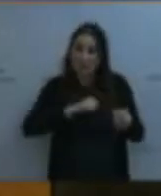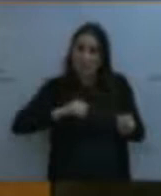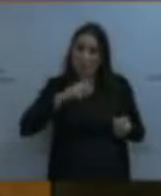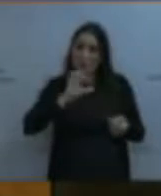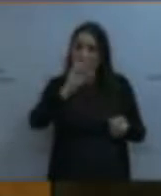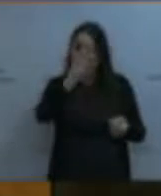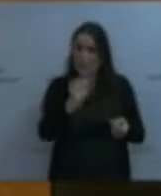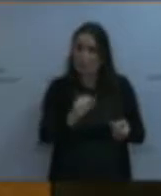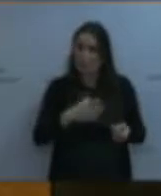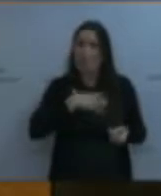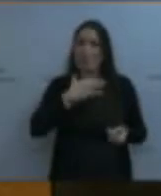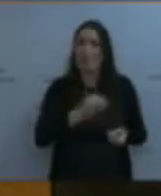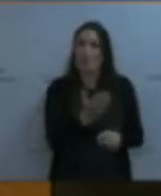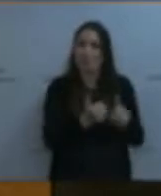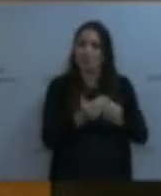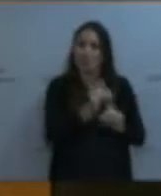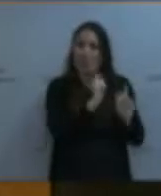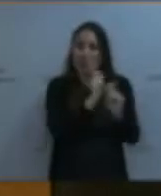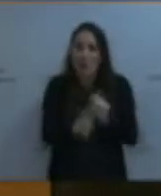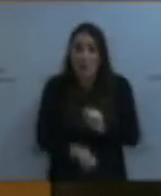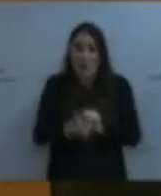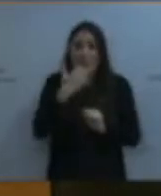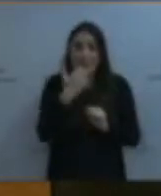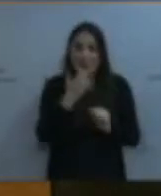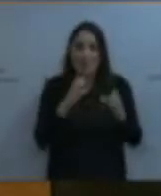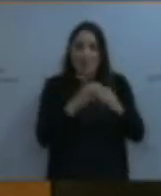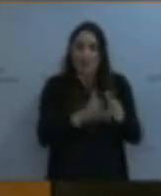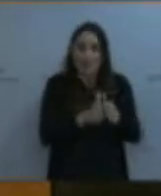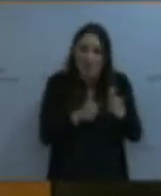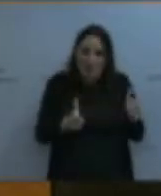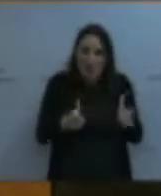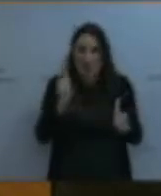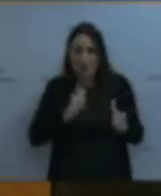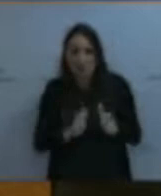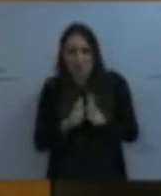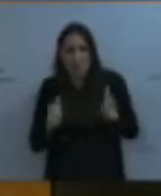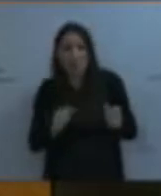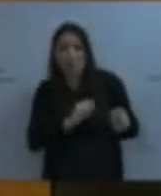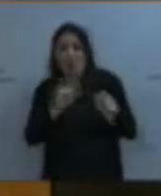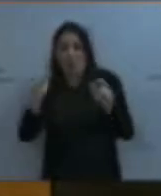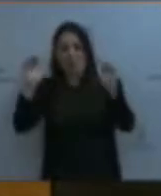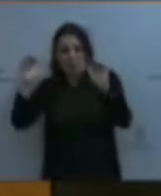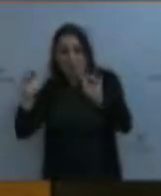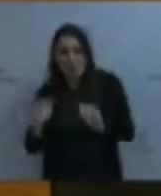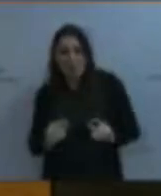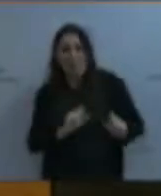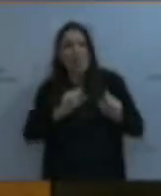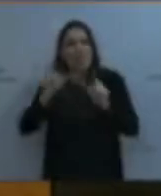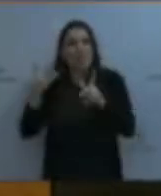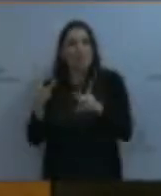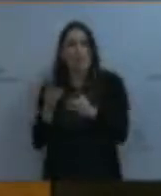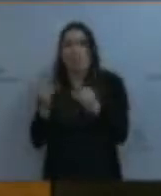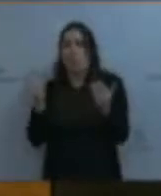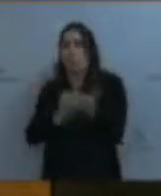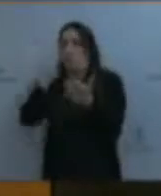de resolución y por sí mismo y ir disminuyendo las derivaciones, evidentemente las derivaciones no van a desaparecer